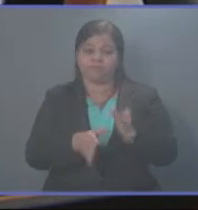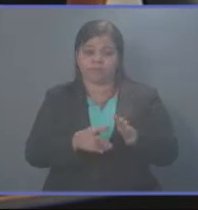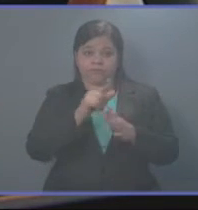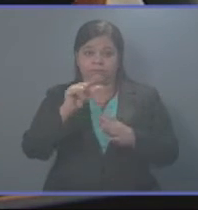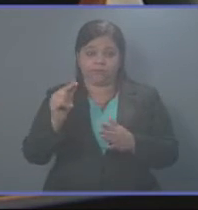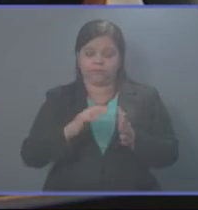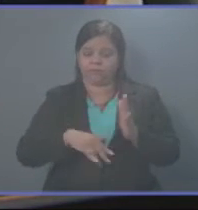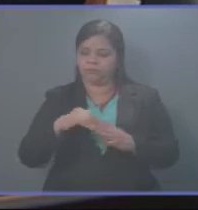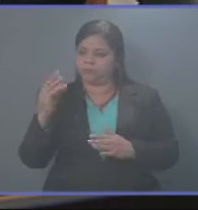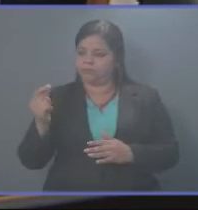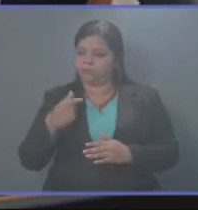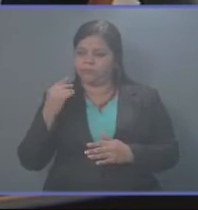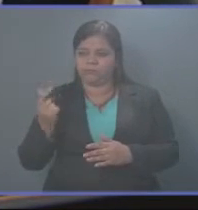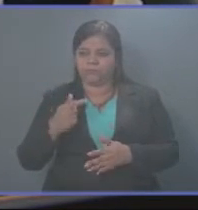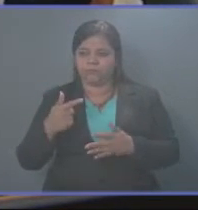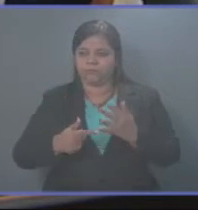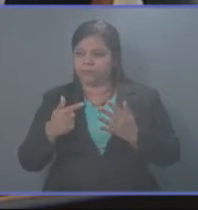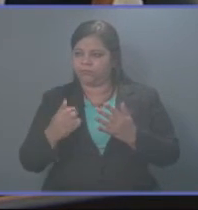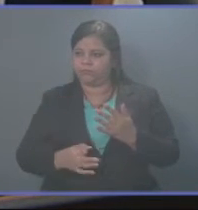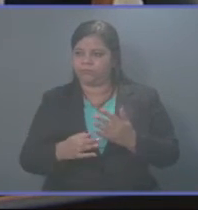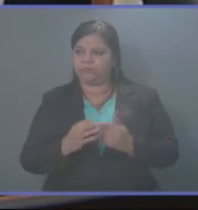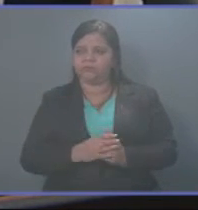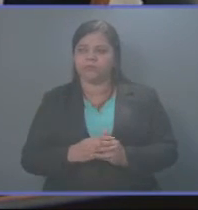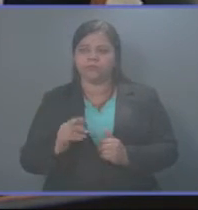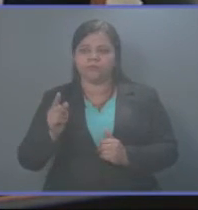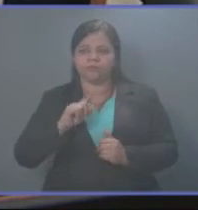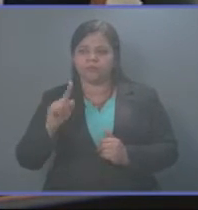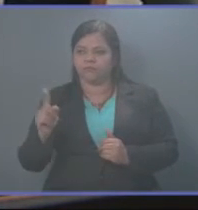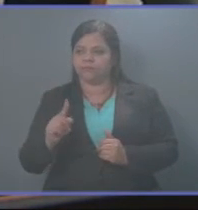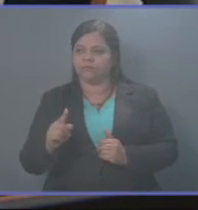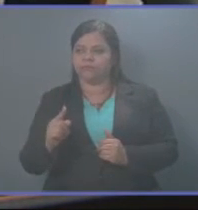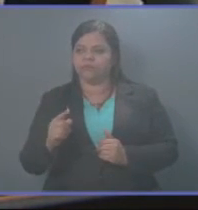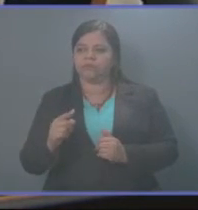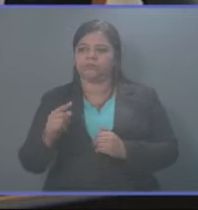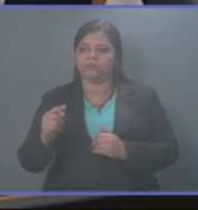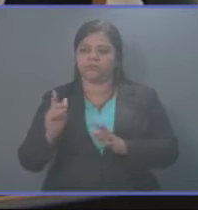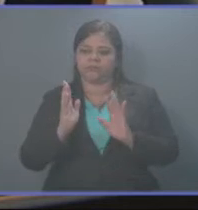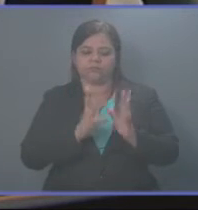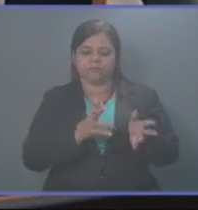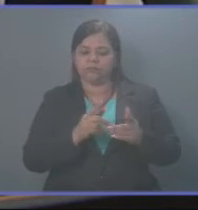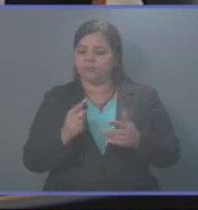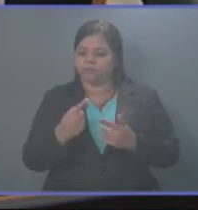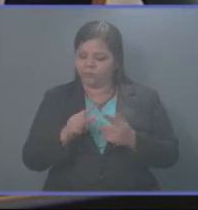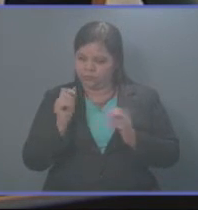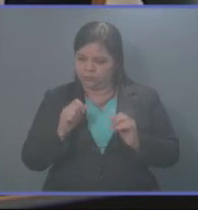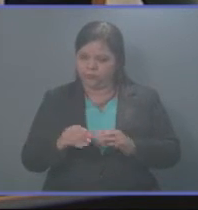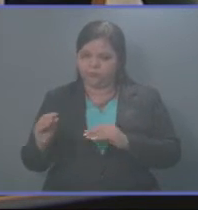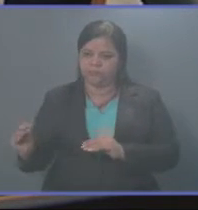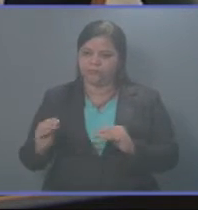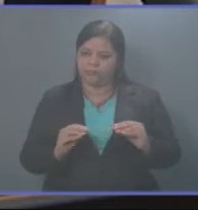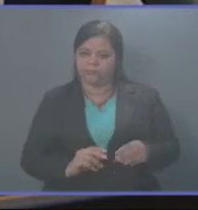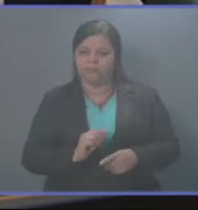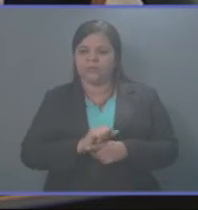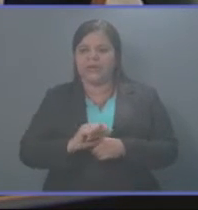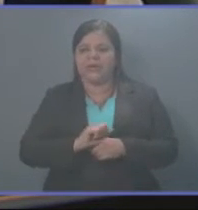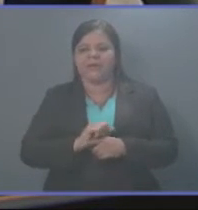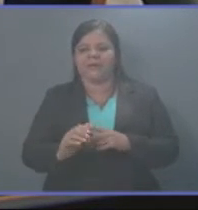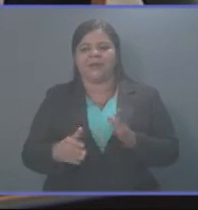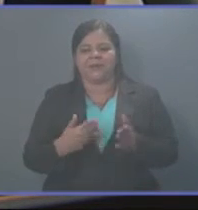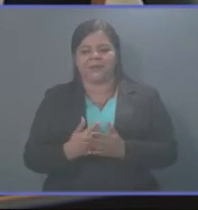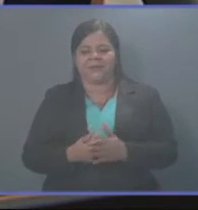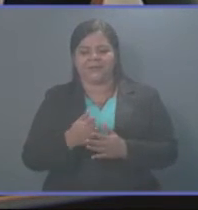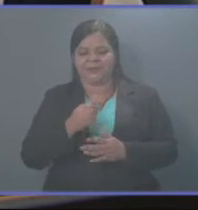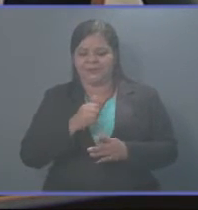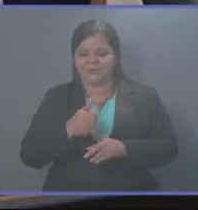facilitador para que esta ley no sea letra muerta, sino que sirva para poner en alto cada una